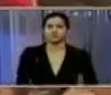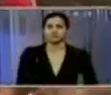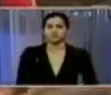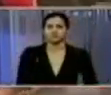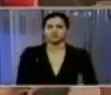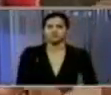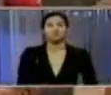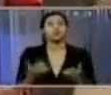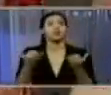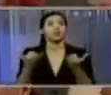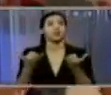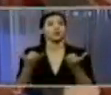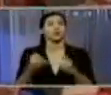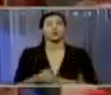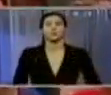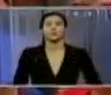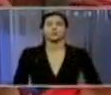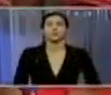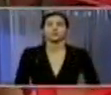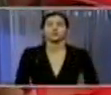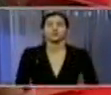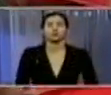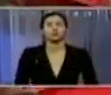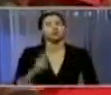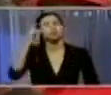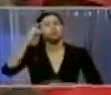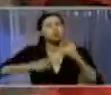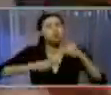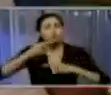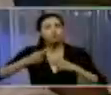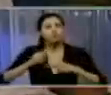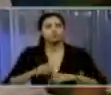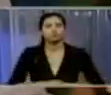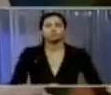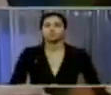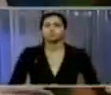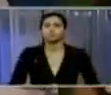Ahora, todos los días aquí